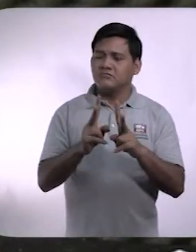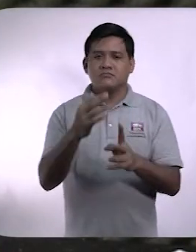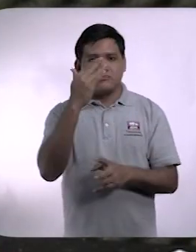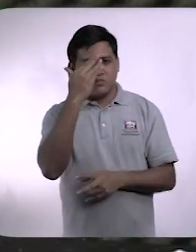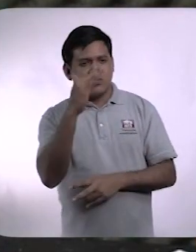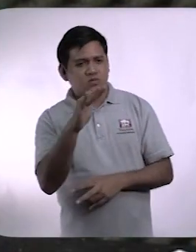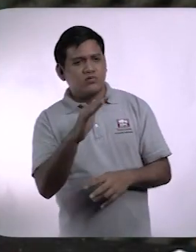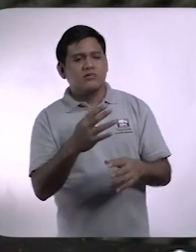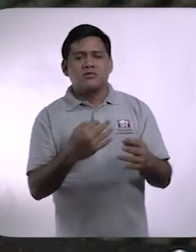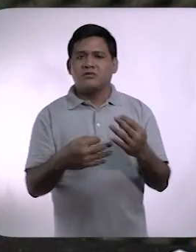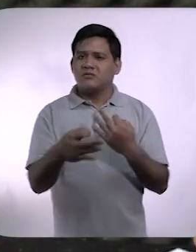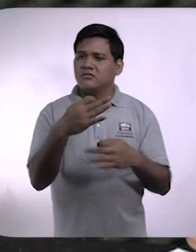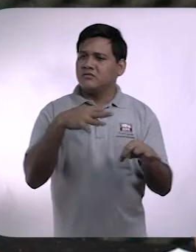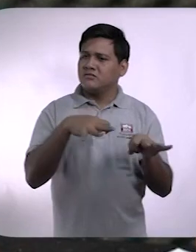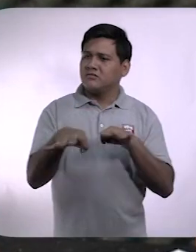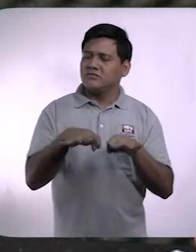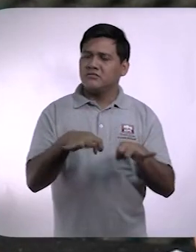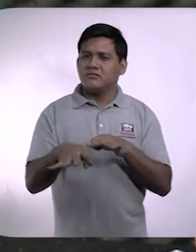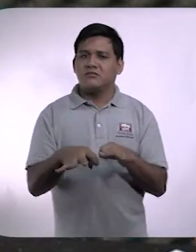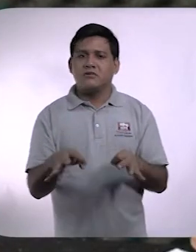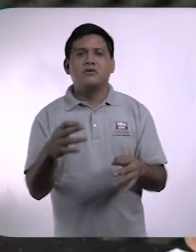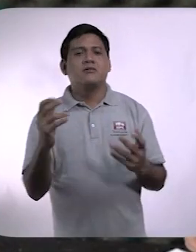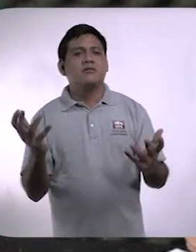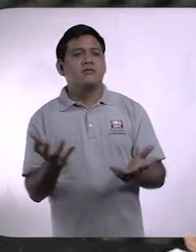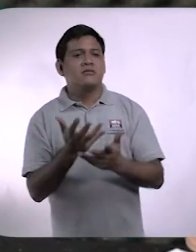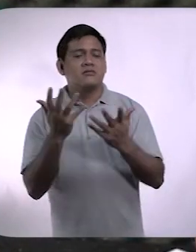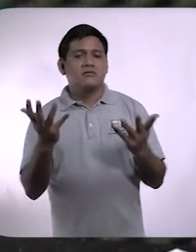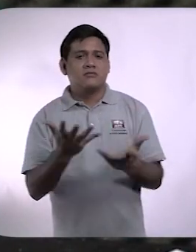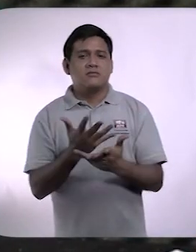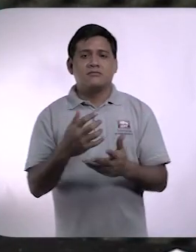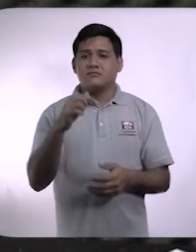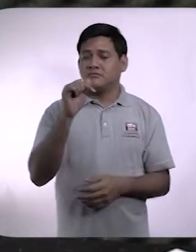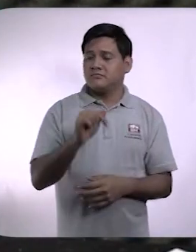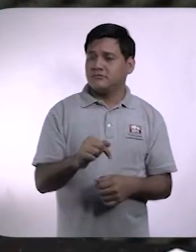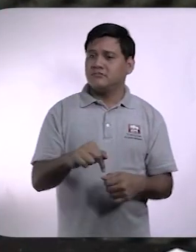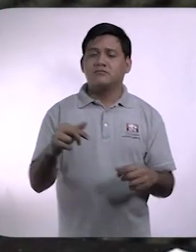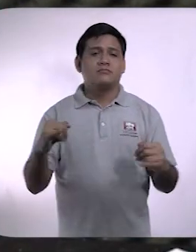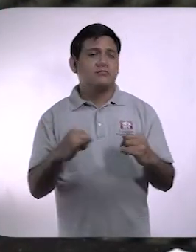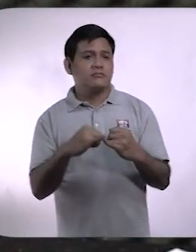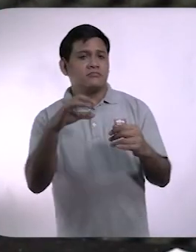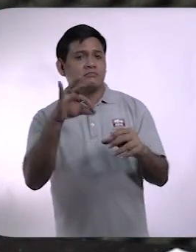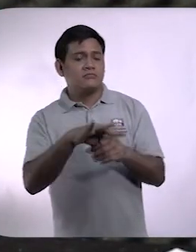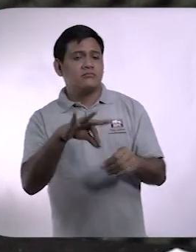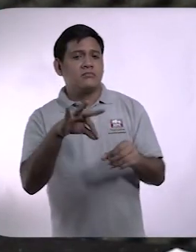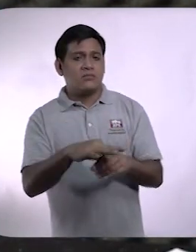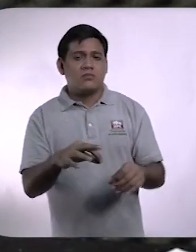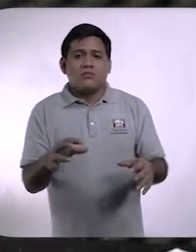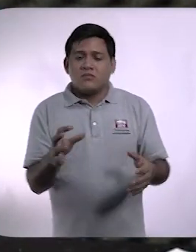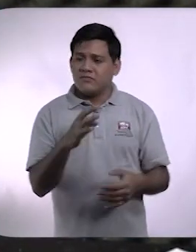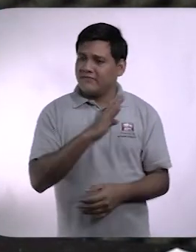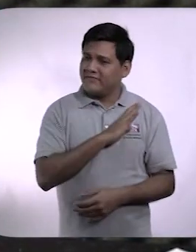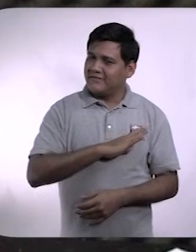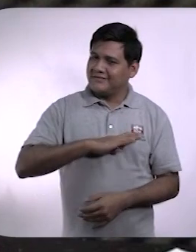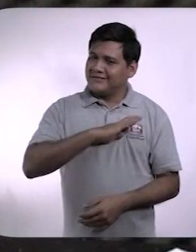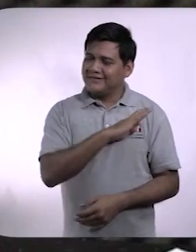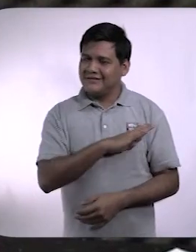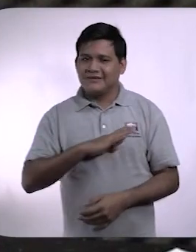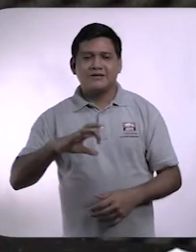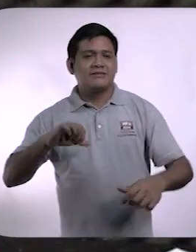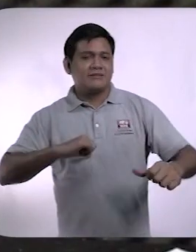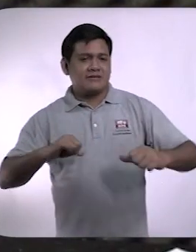a conocer los trabajos que se están realizando en este Instituto Electoral y felicitarles por esta